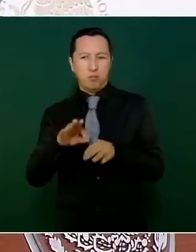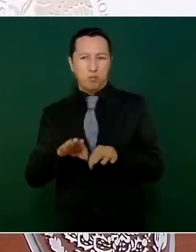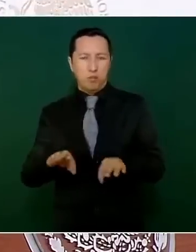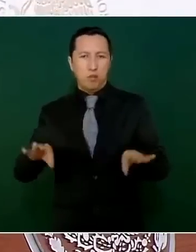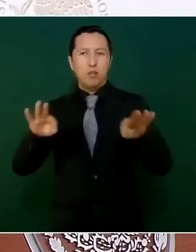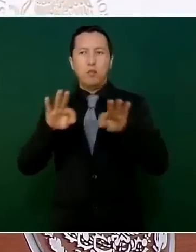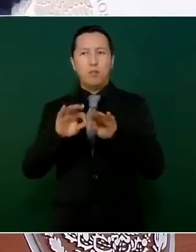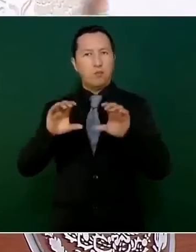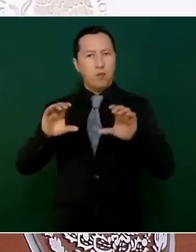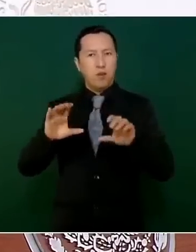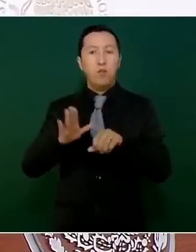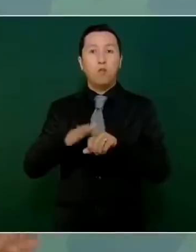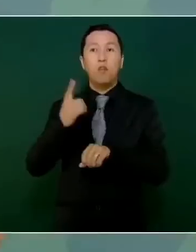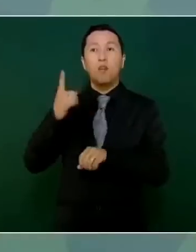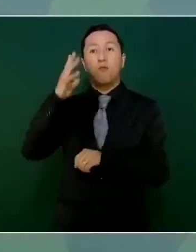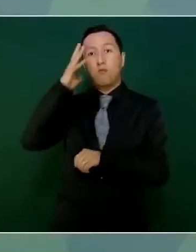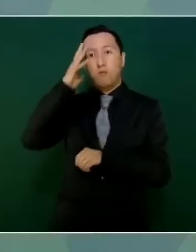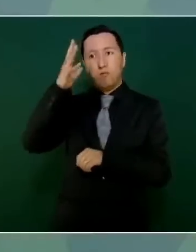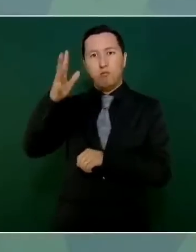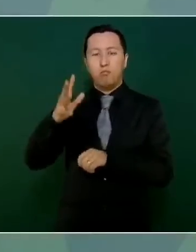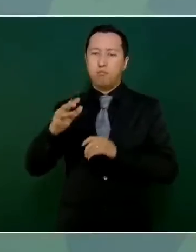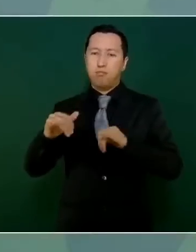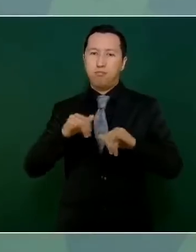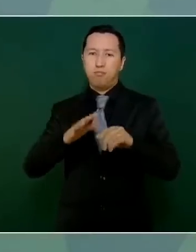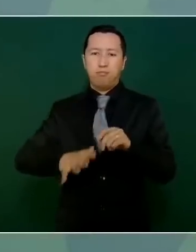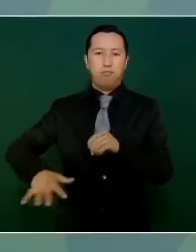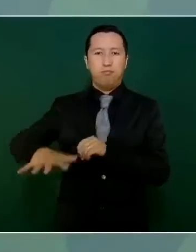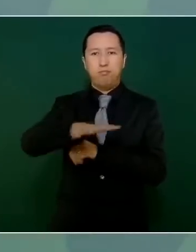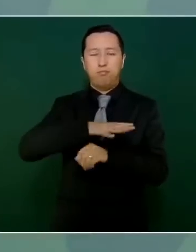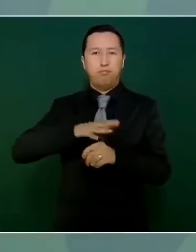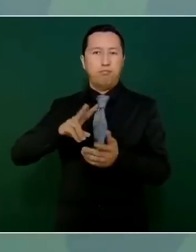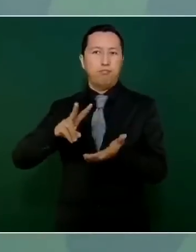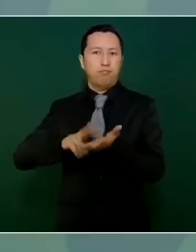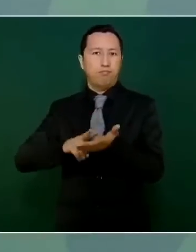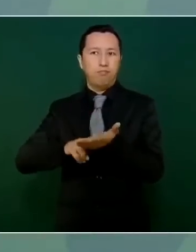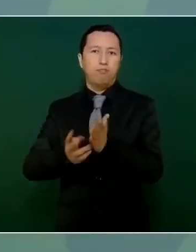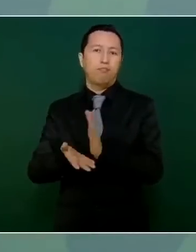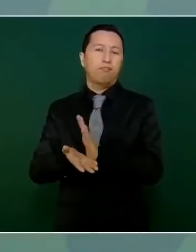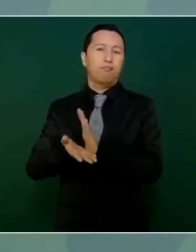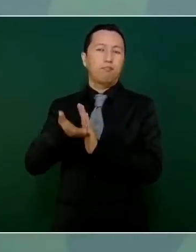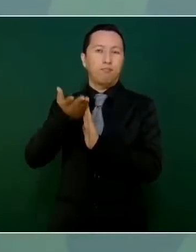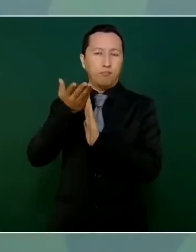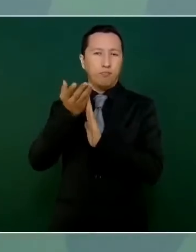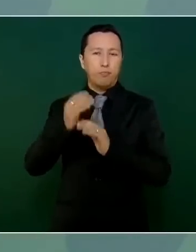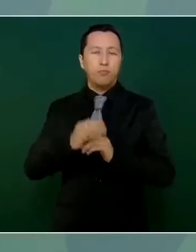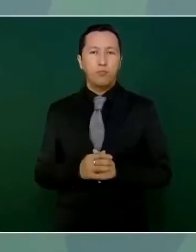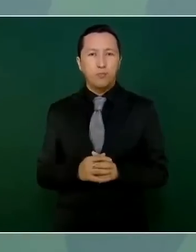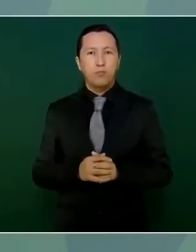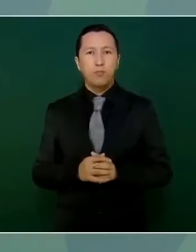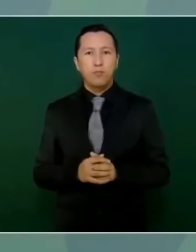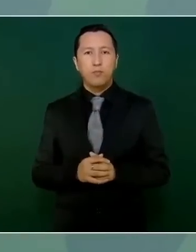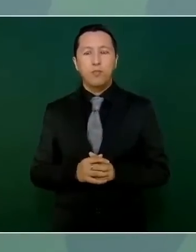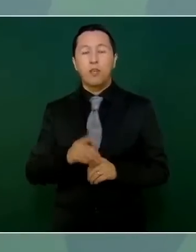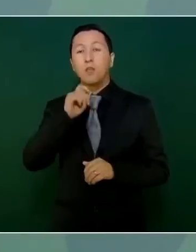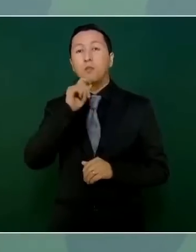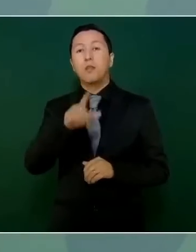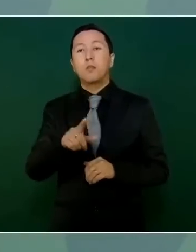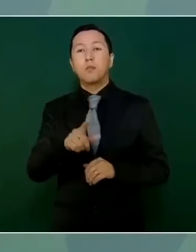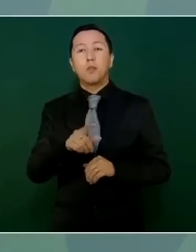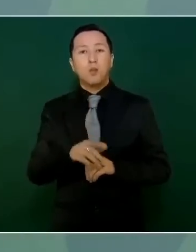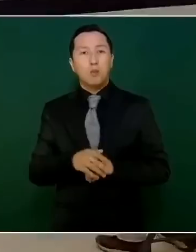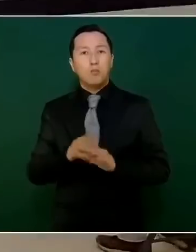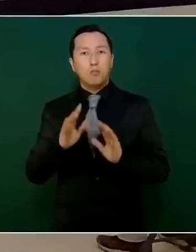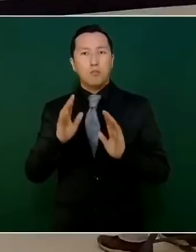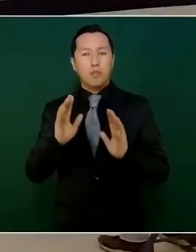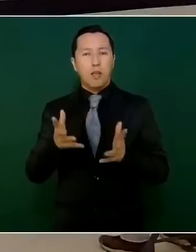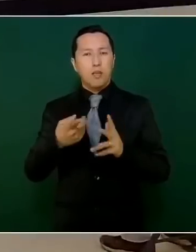plusvalía. Ya se están haciendo también, este es un informe, planes de desarrollo urbano que